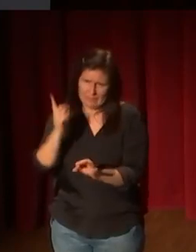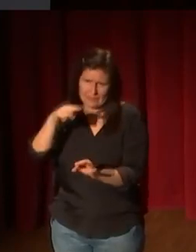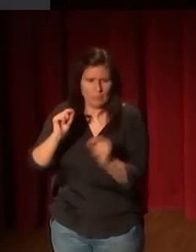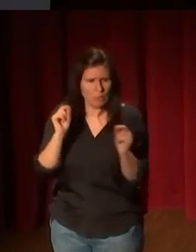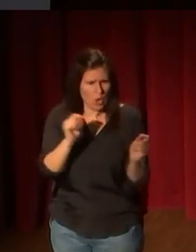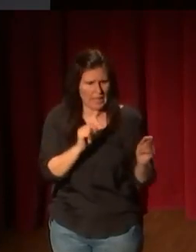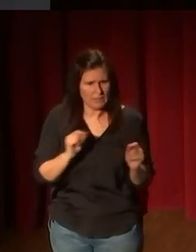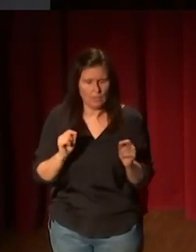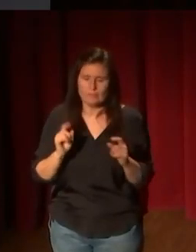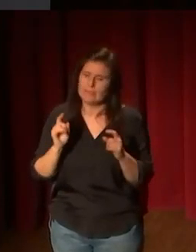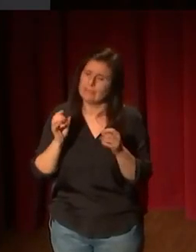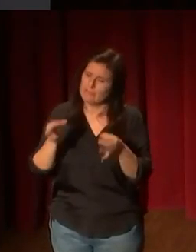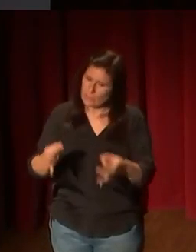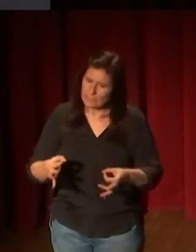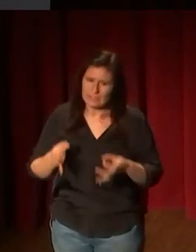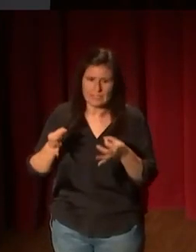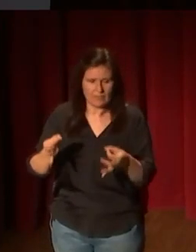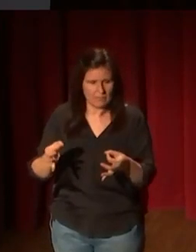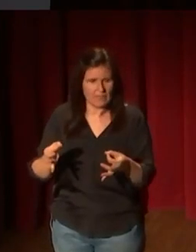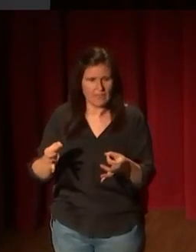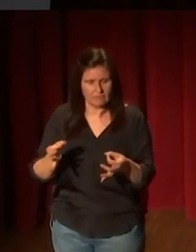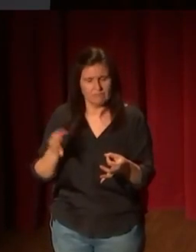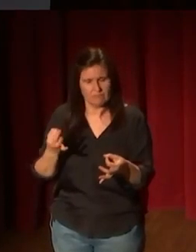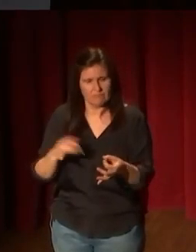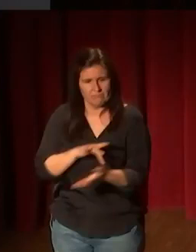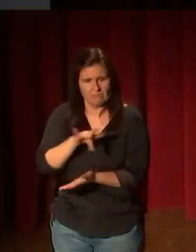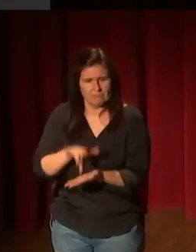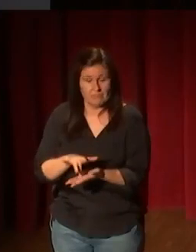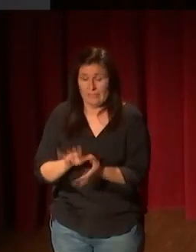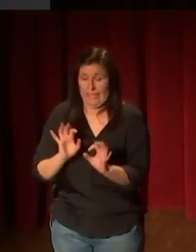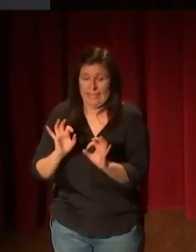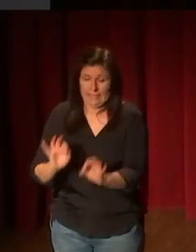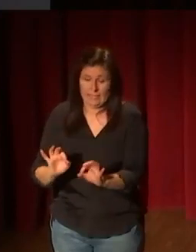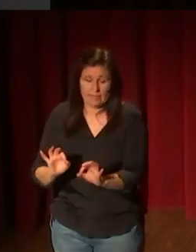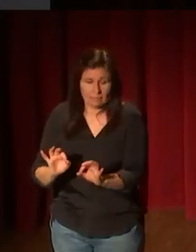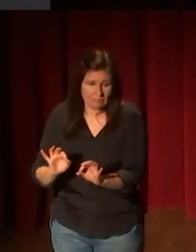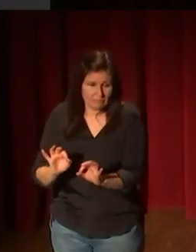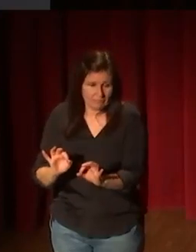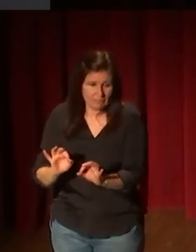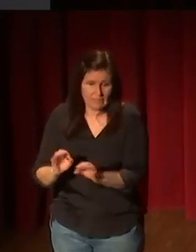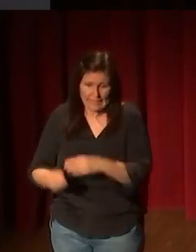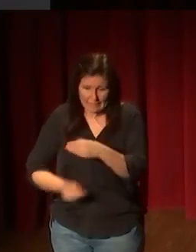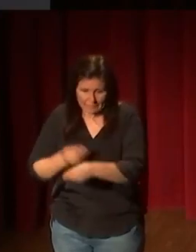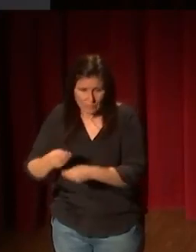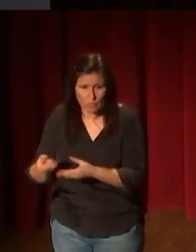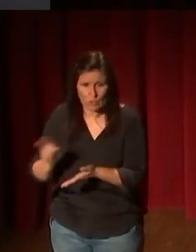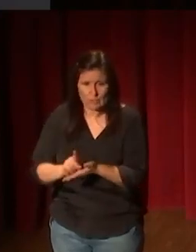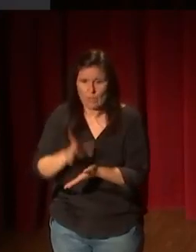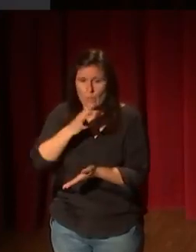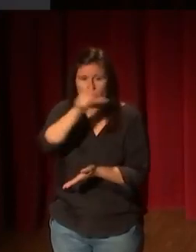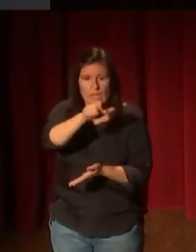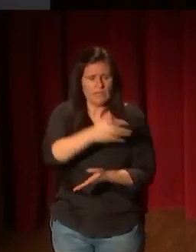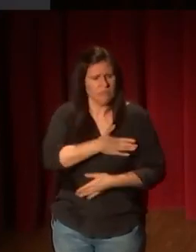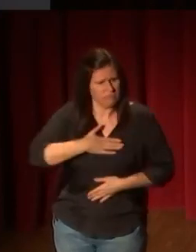pero siempre dispuestos a en fin a ser restituidos por la aclamación que